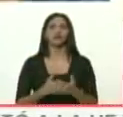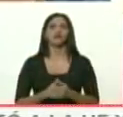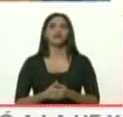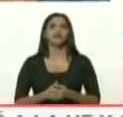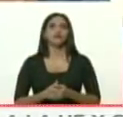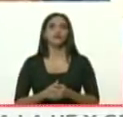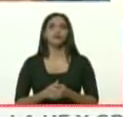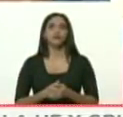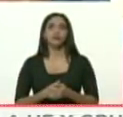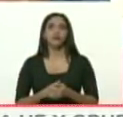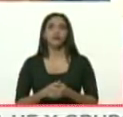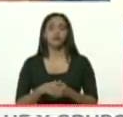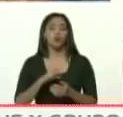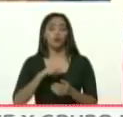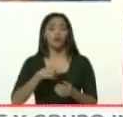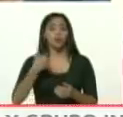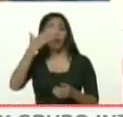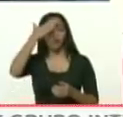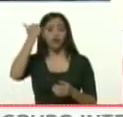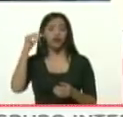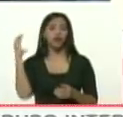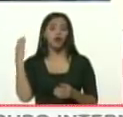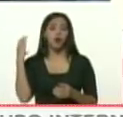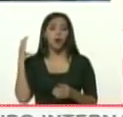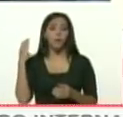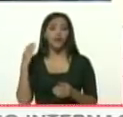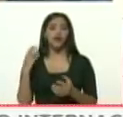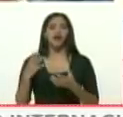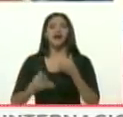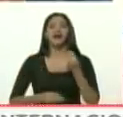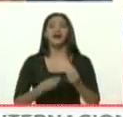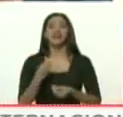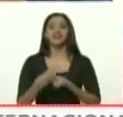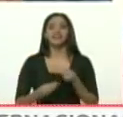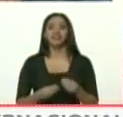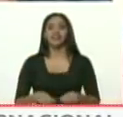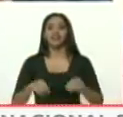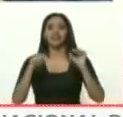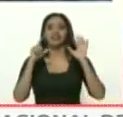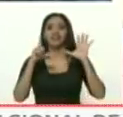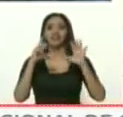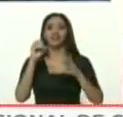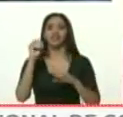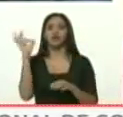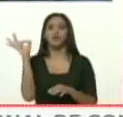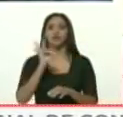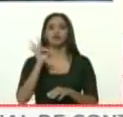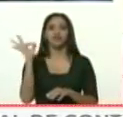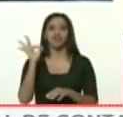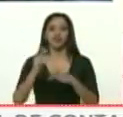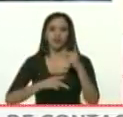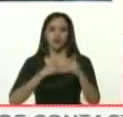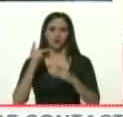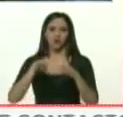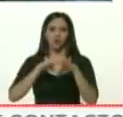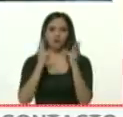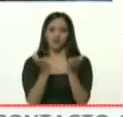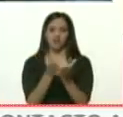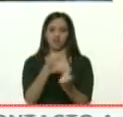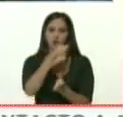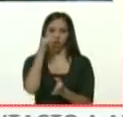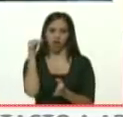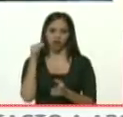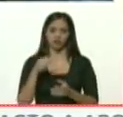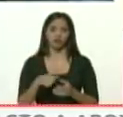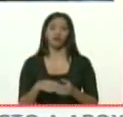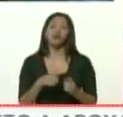No debemos olvidar que Colombia concentra el 70% de la producción mundial de cocaína.